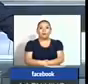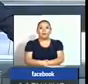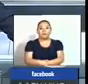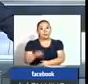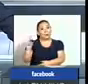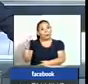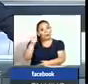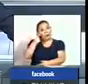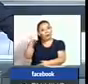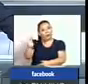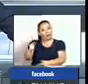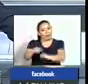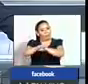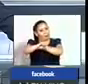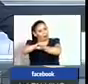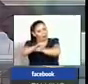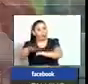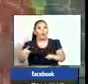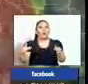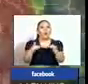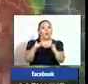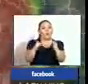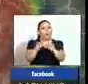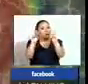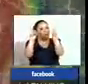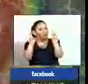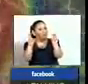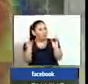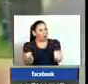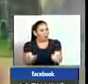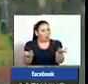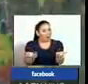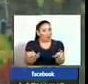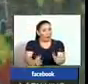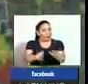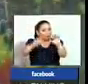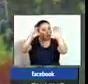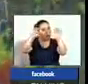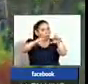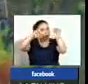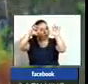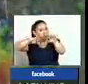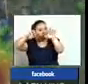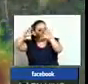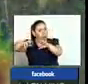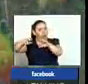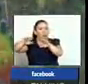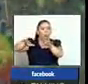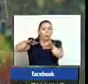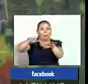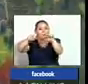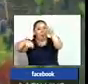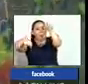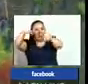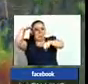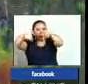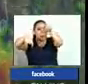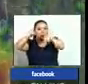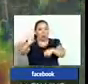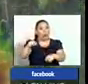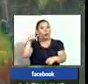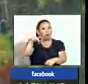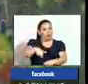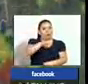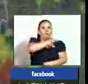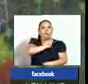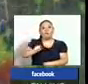Bien, ahí está ese anuncio, pero también les queremos contar otras cosas que están ocurriendo. Tormentas de moderadas a fuertes se están registrando en buena